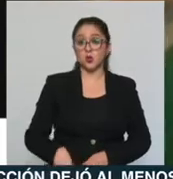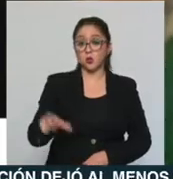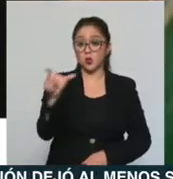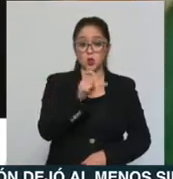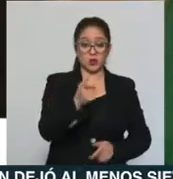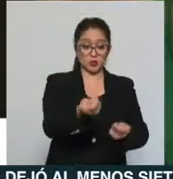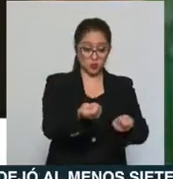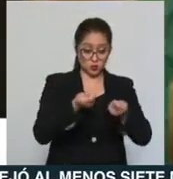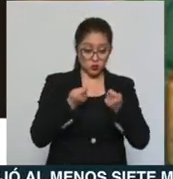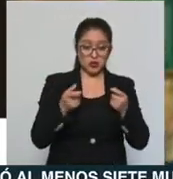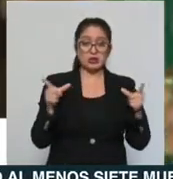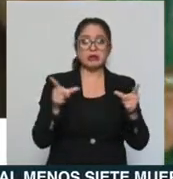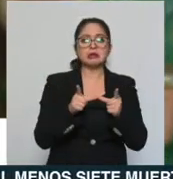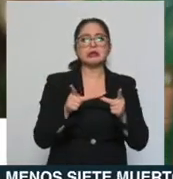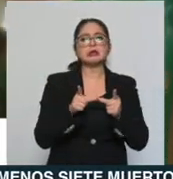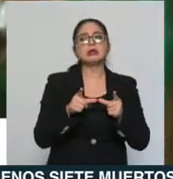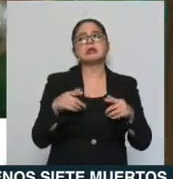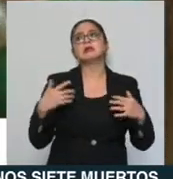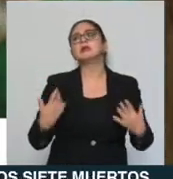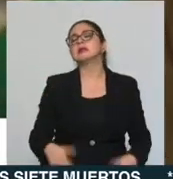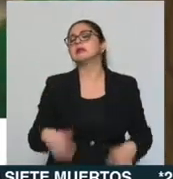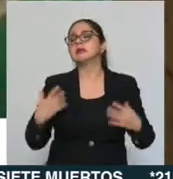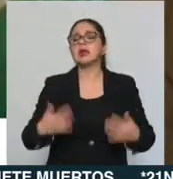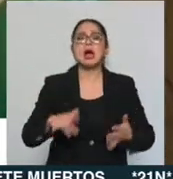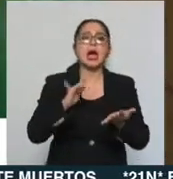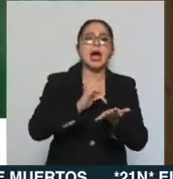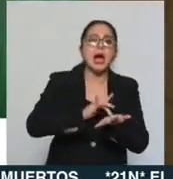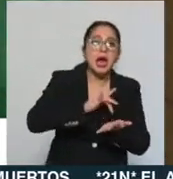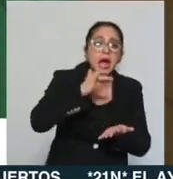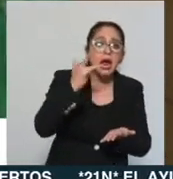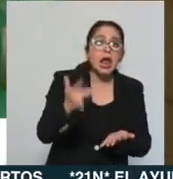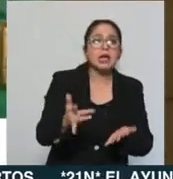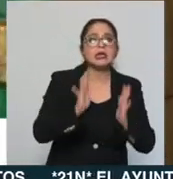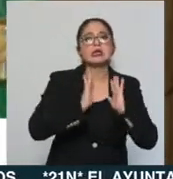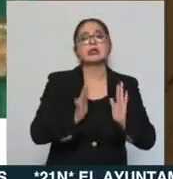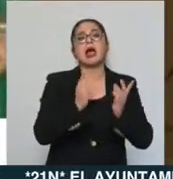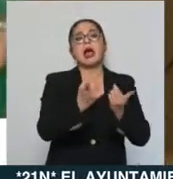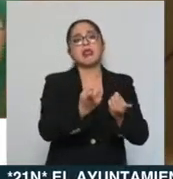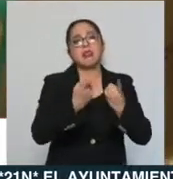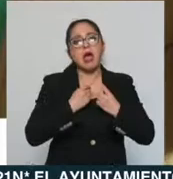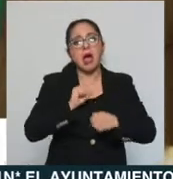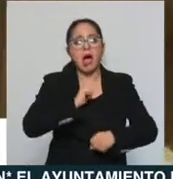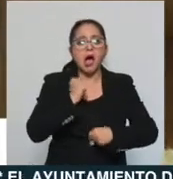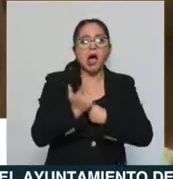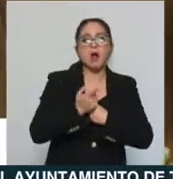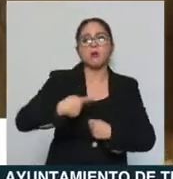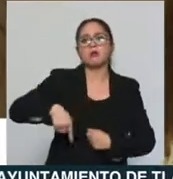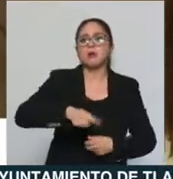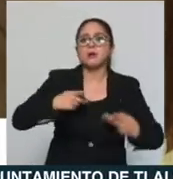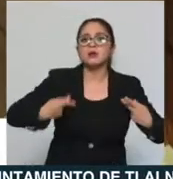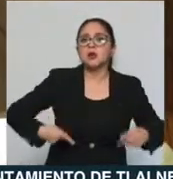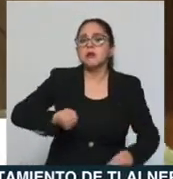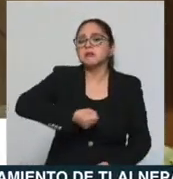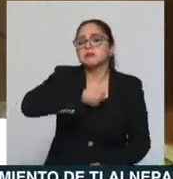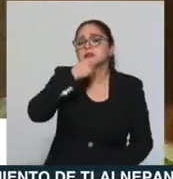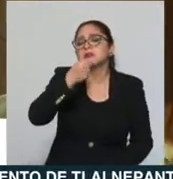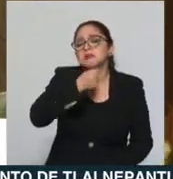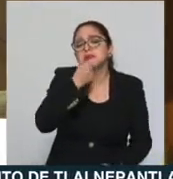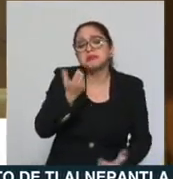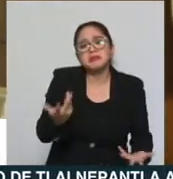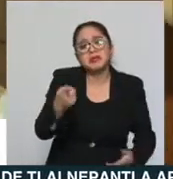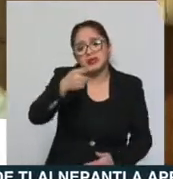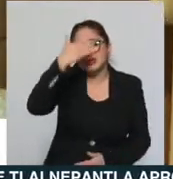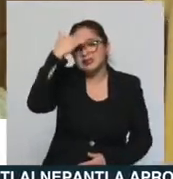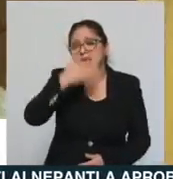les digo gracias, hasta que hicieron algo bueno por el viejito. Les digo, porque ya el viejito pues ya no puede